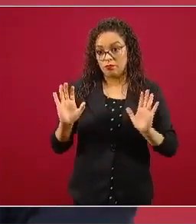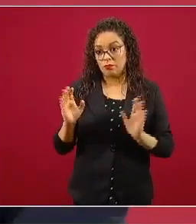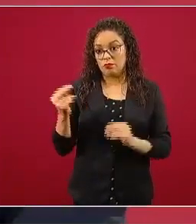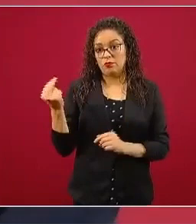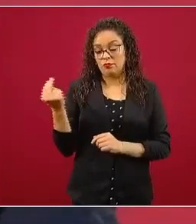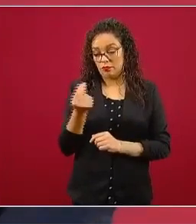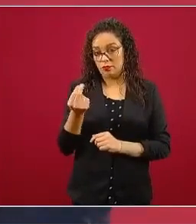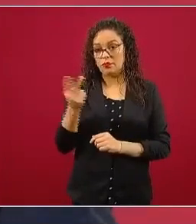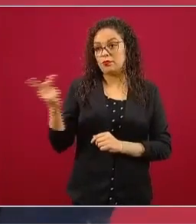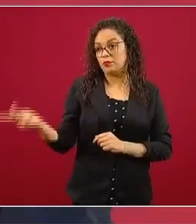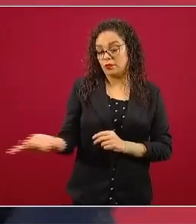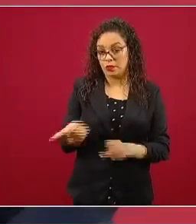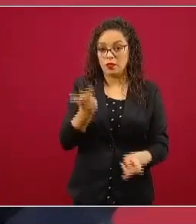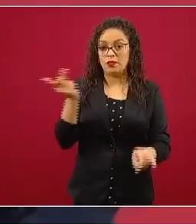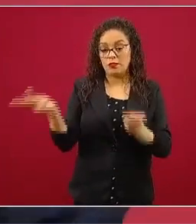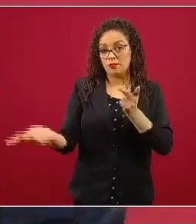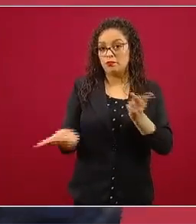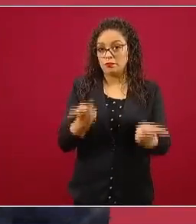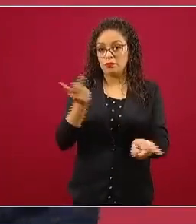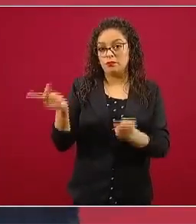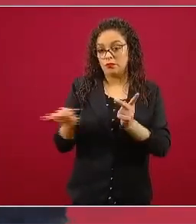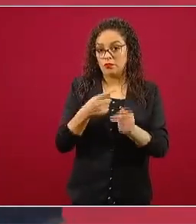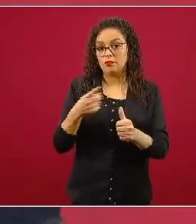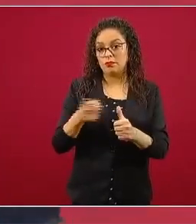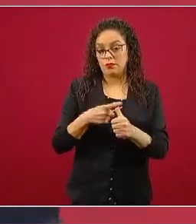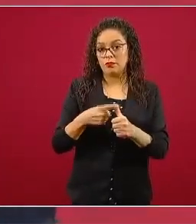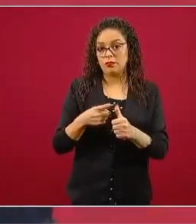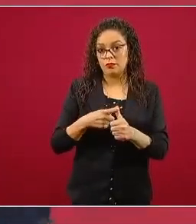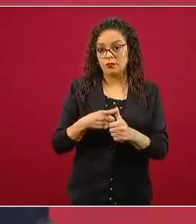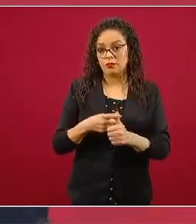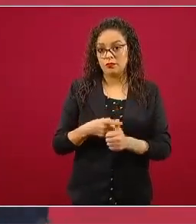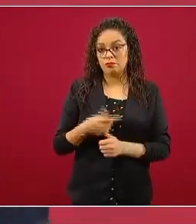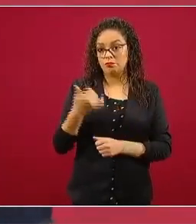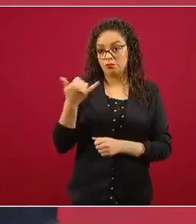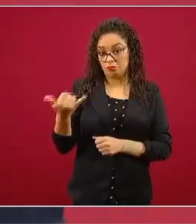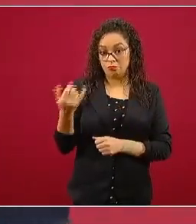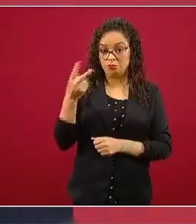y también la respuesta ha sido